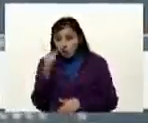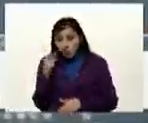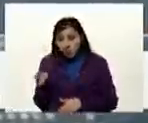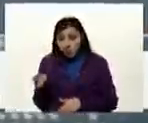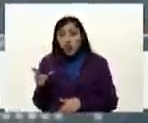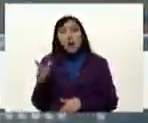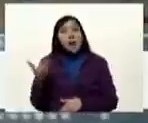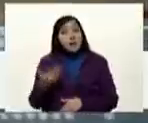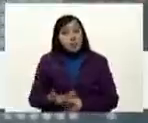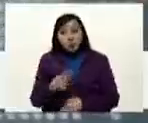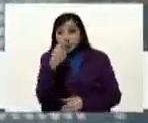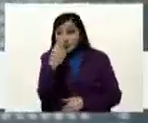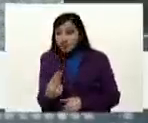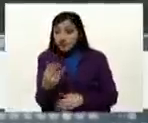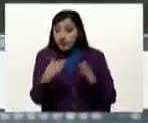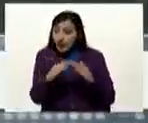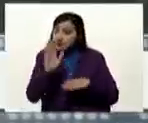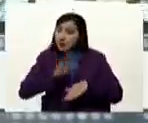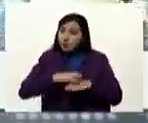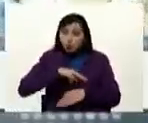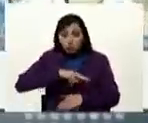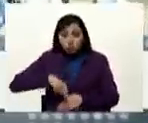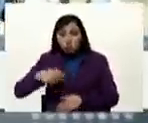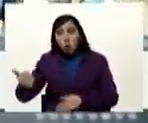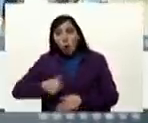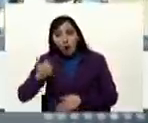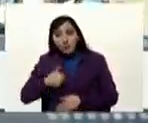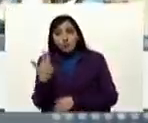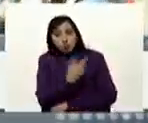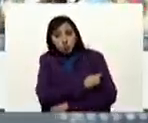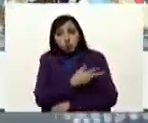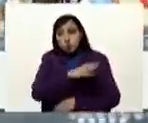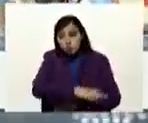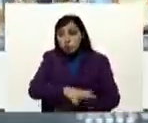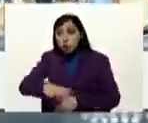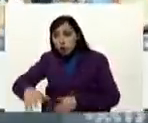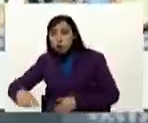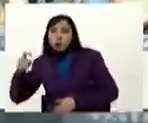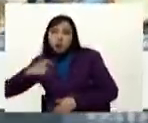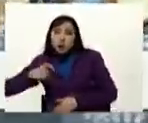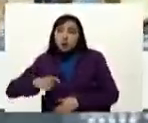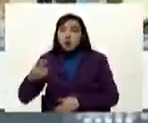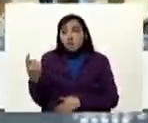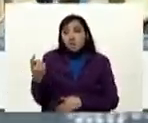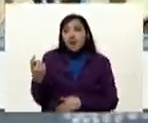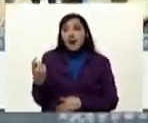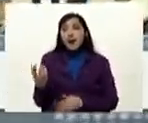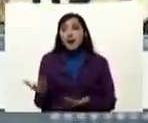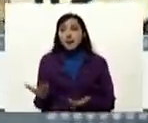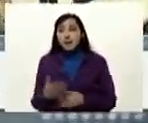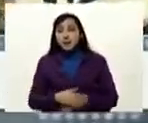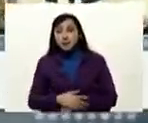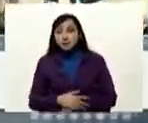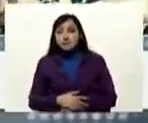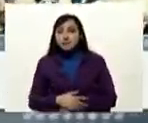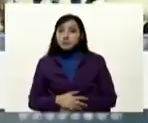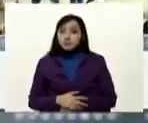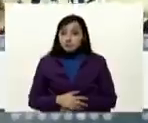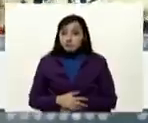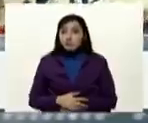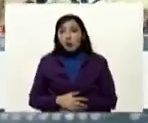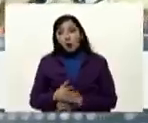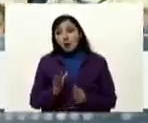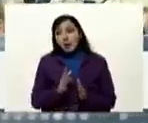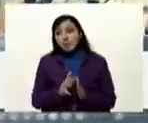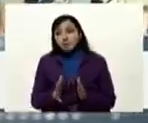importante estas visitas porque además estamos aprovechando para vacunar a los niños y a las niñas que por alguna razón quedaron un poco